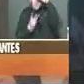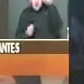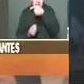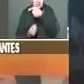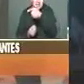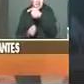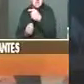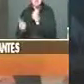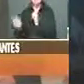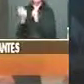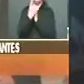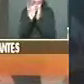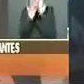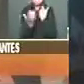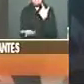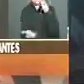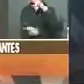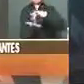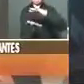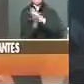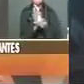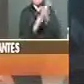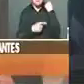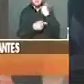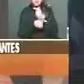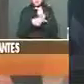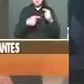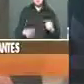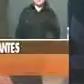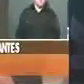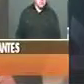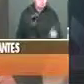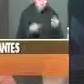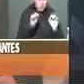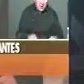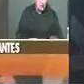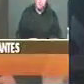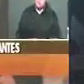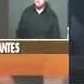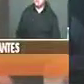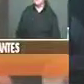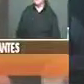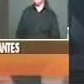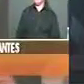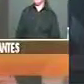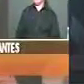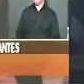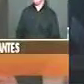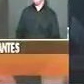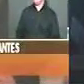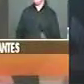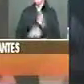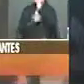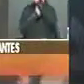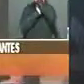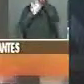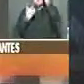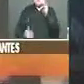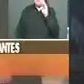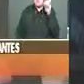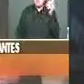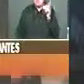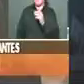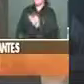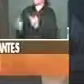las confrontaciones, los sucesos de las últimas semanas. No se puede ver así. Eso no nos ha mostrado en los diálogos con la guerrilla de las FARC. Siguen